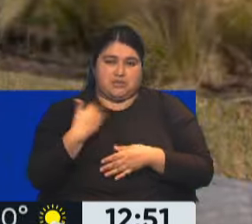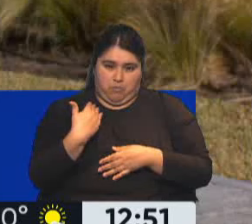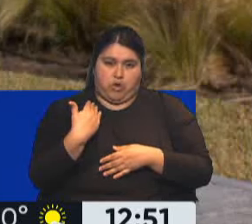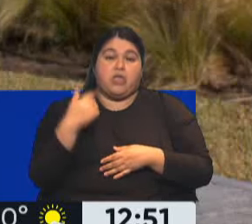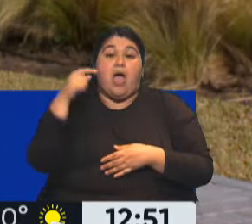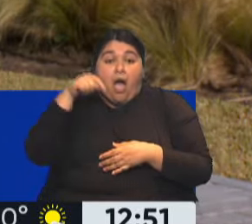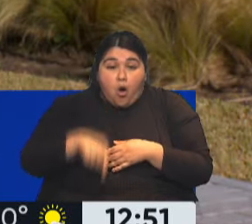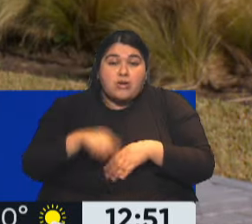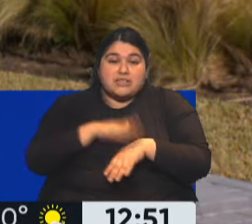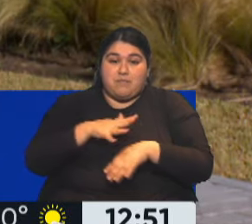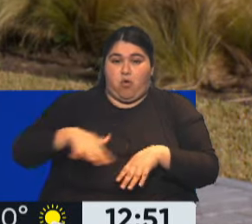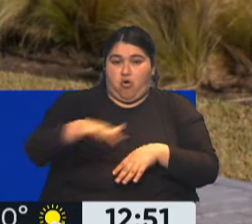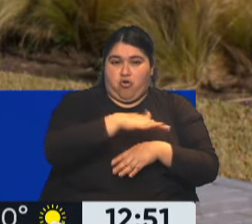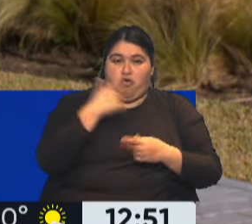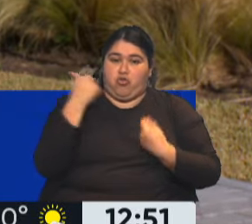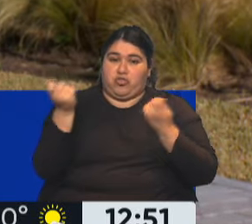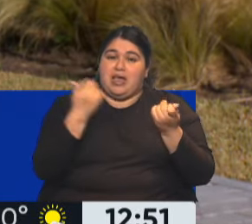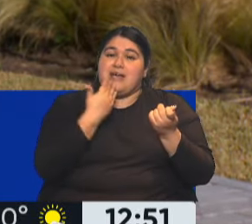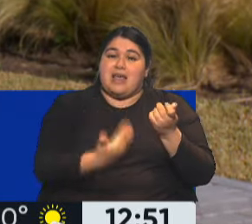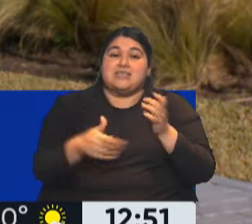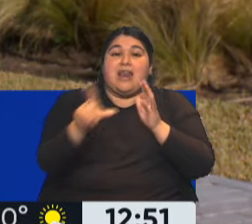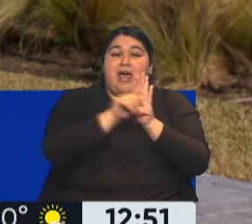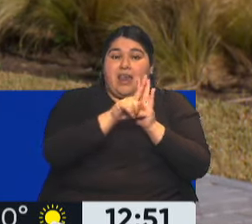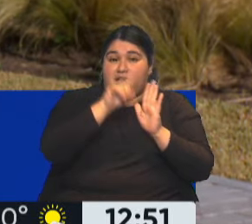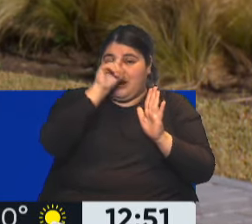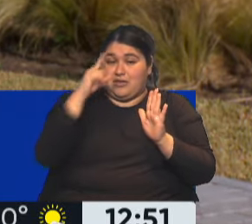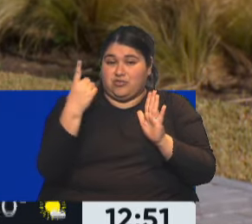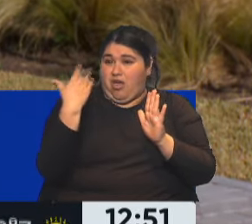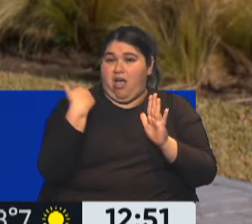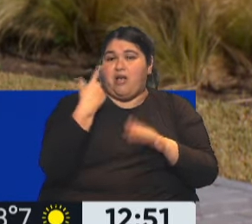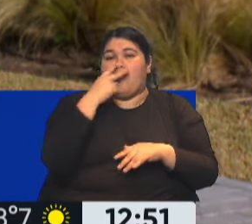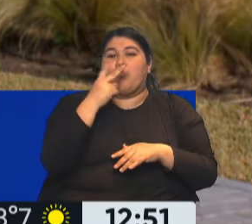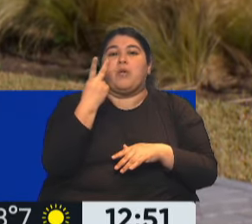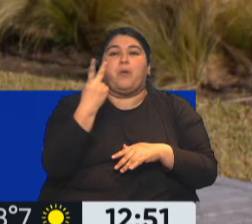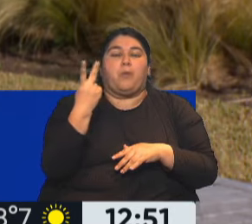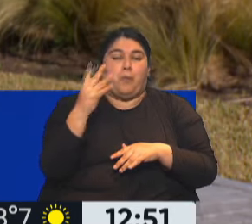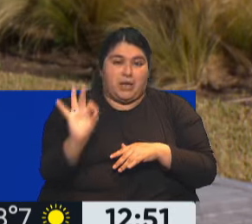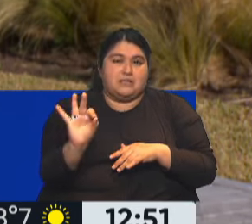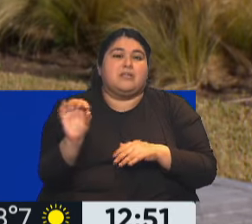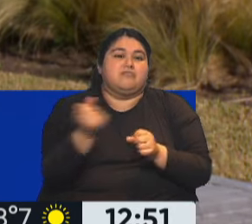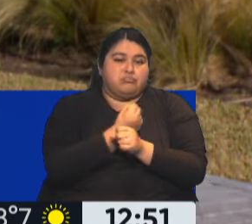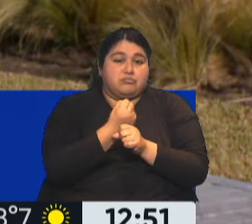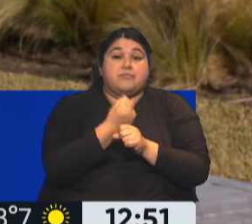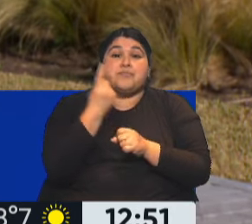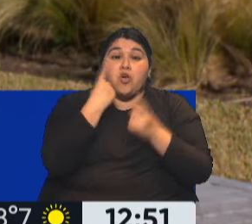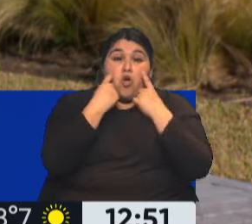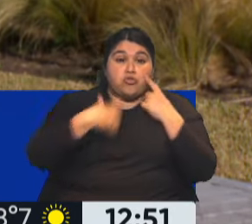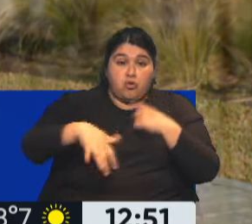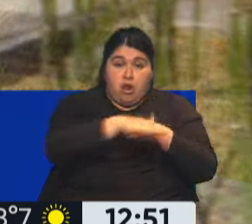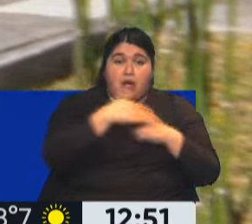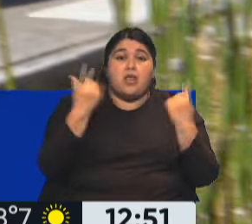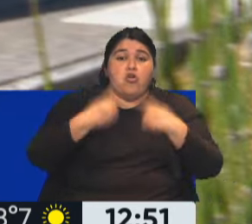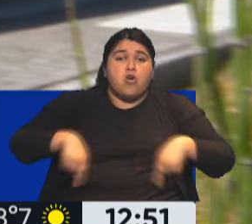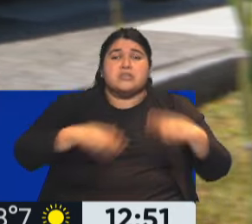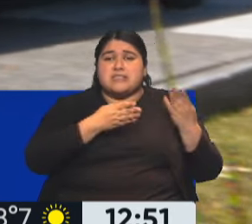en este entorno controlado, gracias a la ley de sandbox que se sancionó en el 2021 en la ciudad, que permite que en entornos controlados se puedan probar bienes,